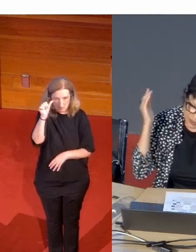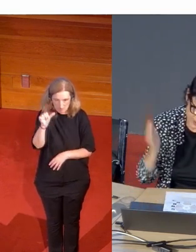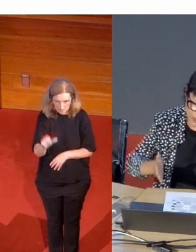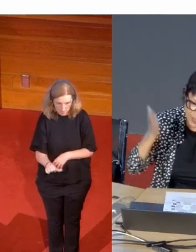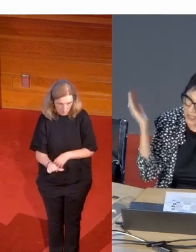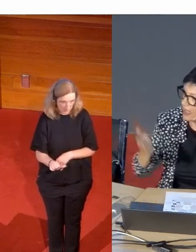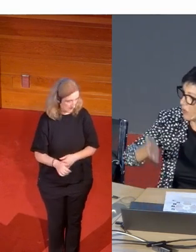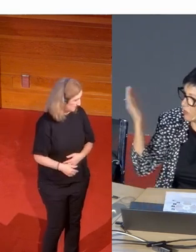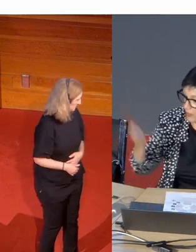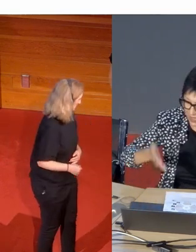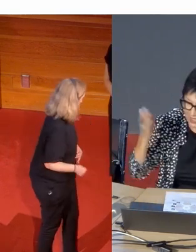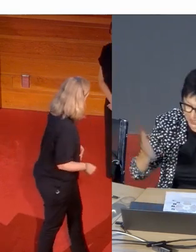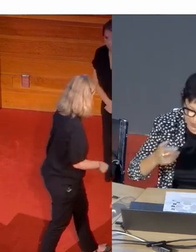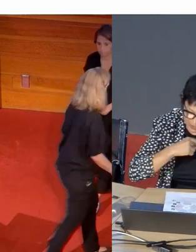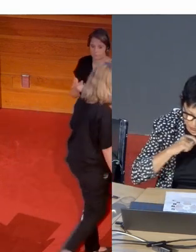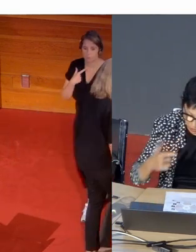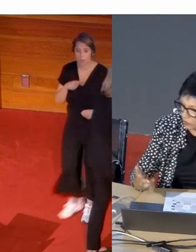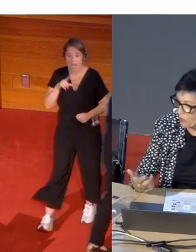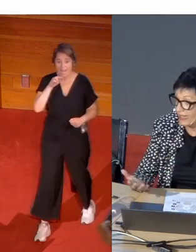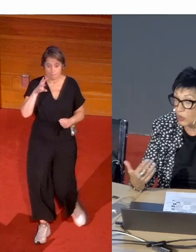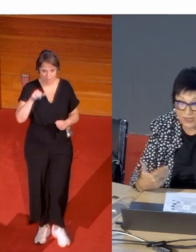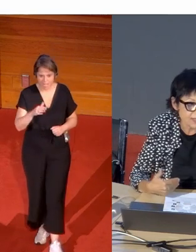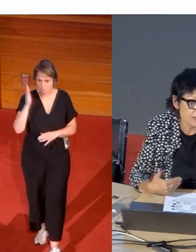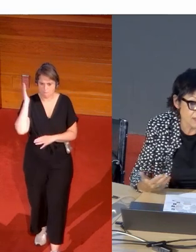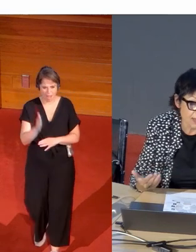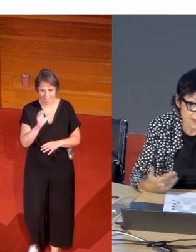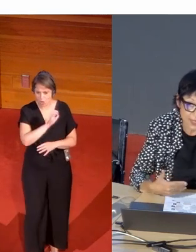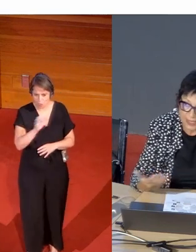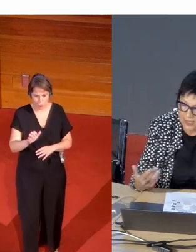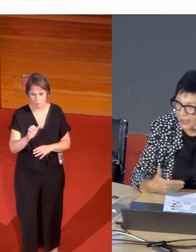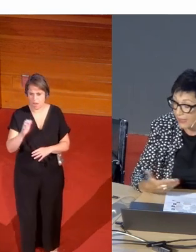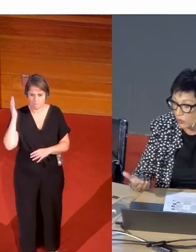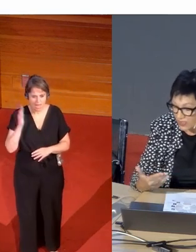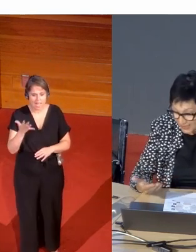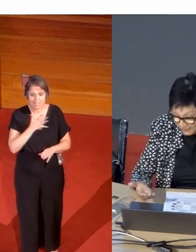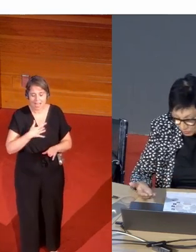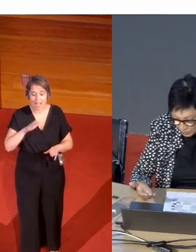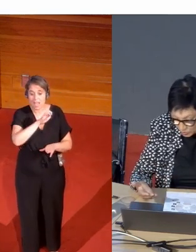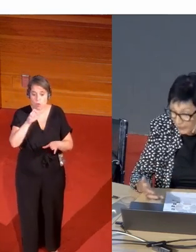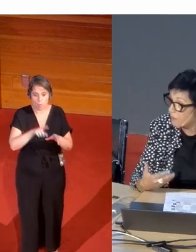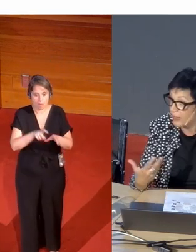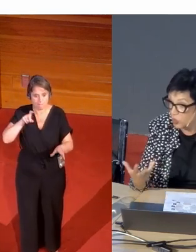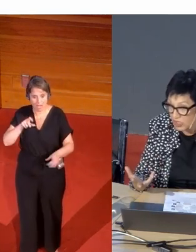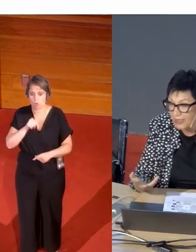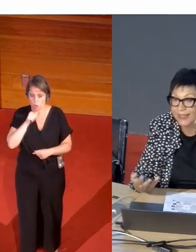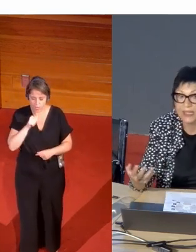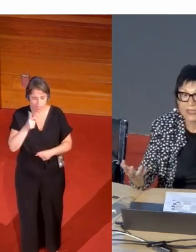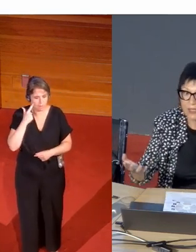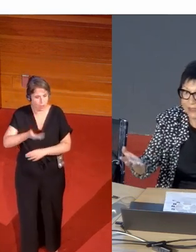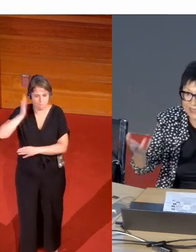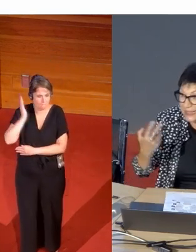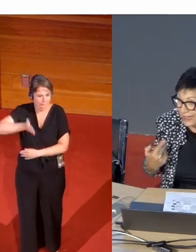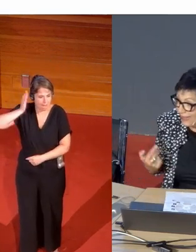epn y es caña a la Unión Europea caña a la Unión Europea ya no pieden salir ni salir del euro ni salir de la Unión Europea europea pero